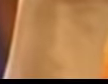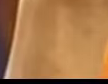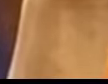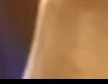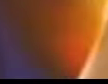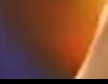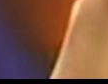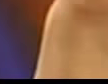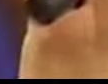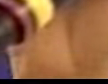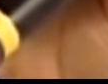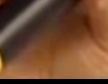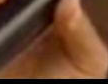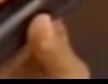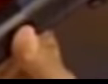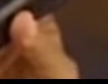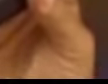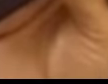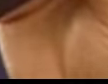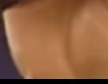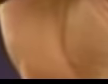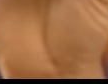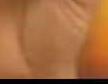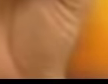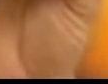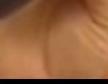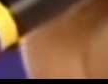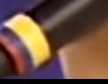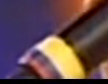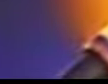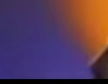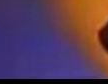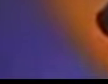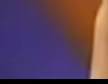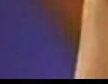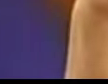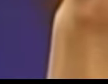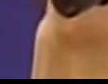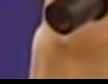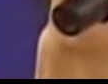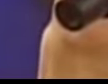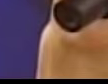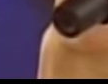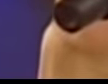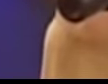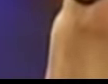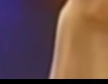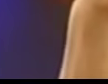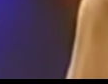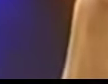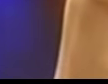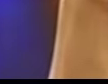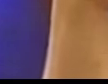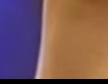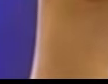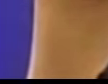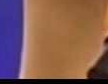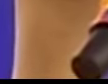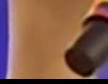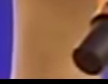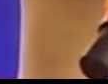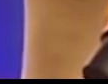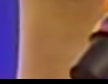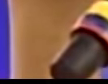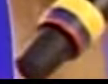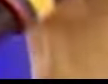el enlace máximo 1 de la tarde. Hay que hacer ese esfuerzo, Secom. Por favor. Y eso que hay material que no informé.